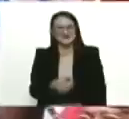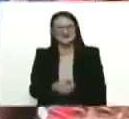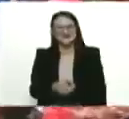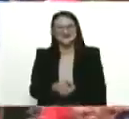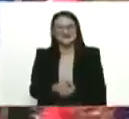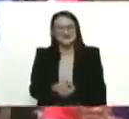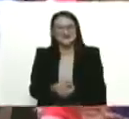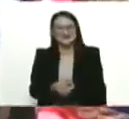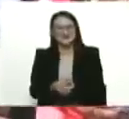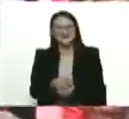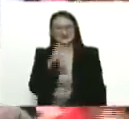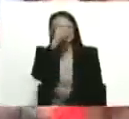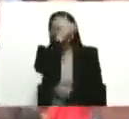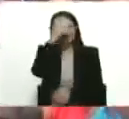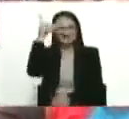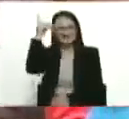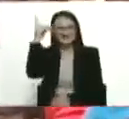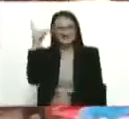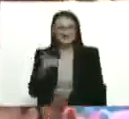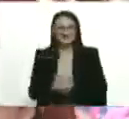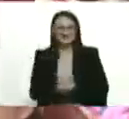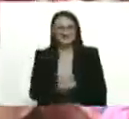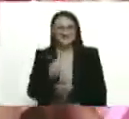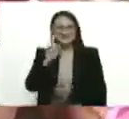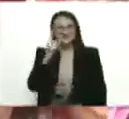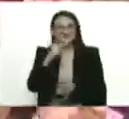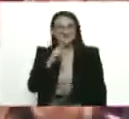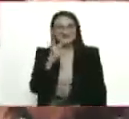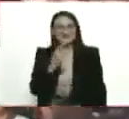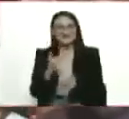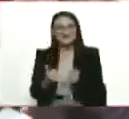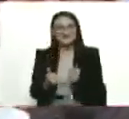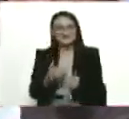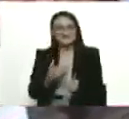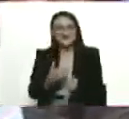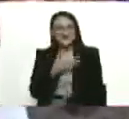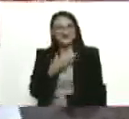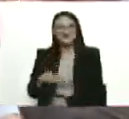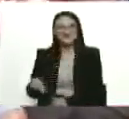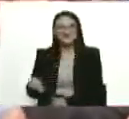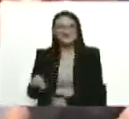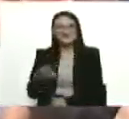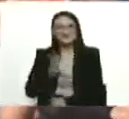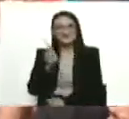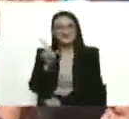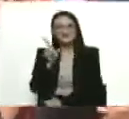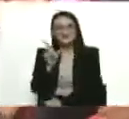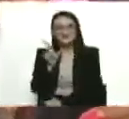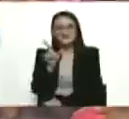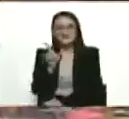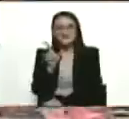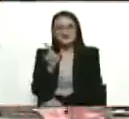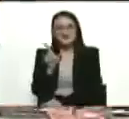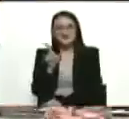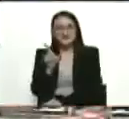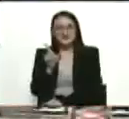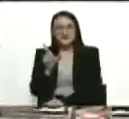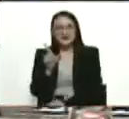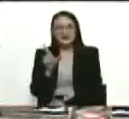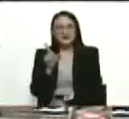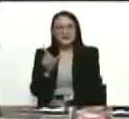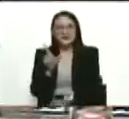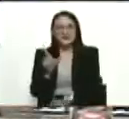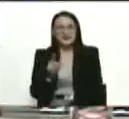Nacional, Diosdado Cabello, primer vicepresidente de nuestro Partido Socialista Unido de Venezuela.